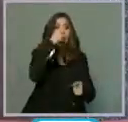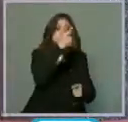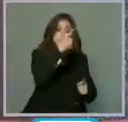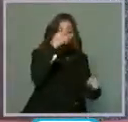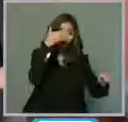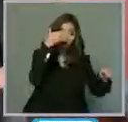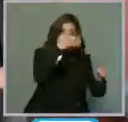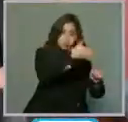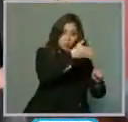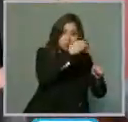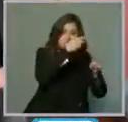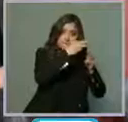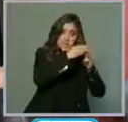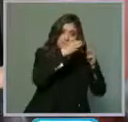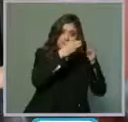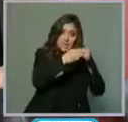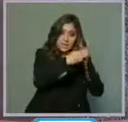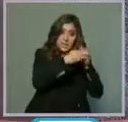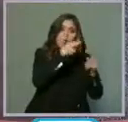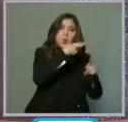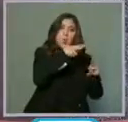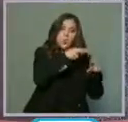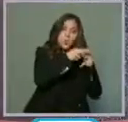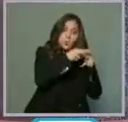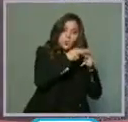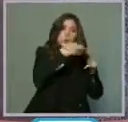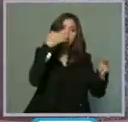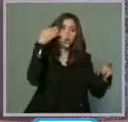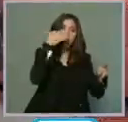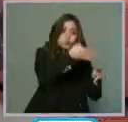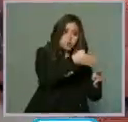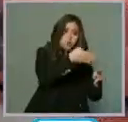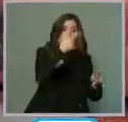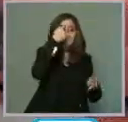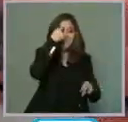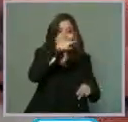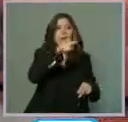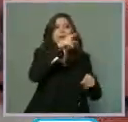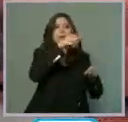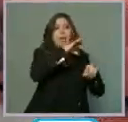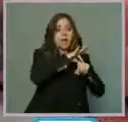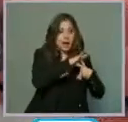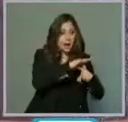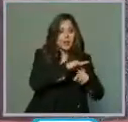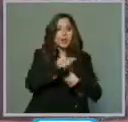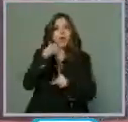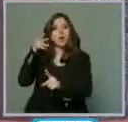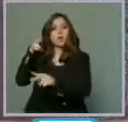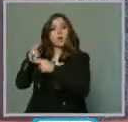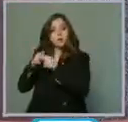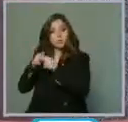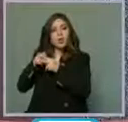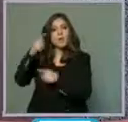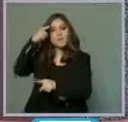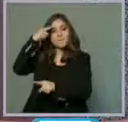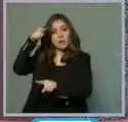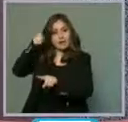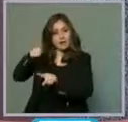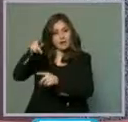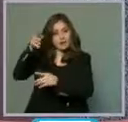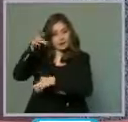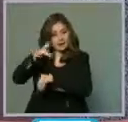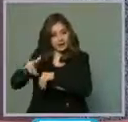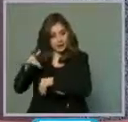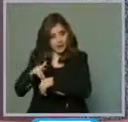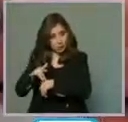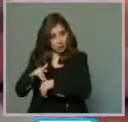por separados. El cuchillo, tenemos cuchillos específicos para lácteos, para carnes, y si los vamos a consumir, me como la carne, por ejemplo, y